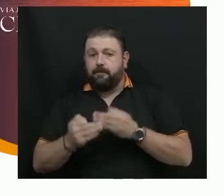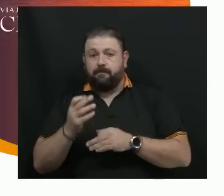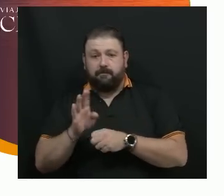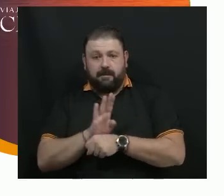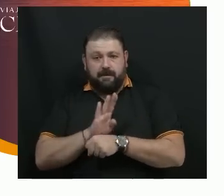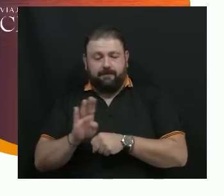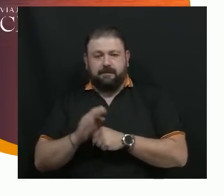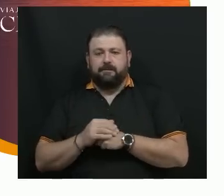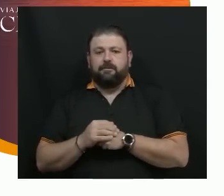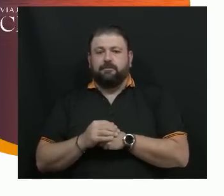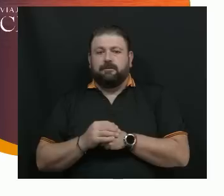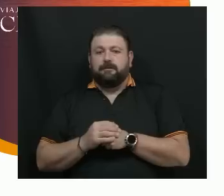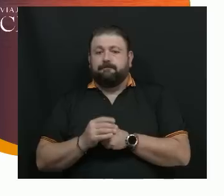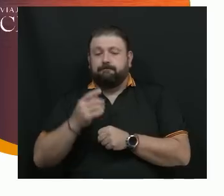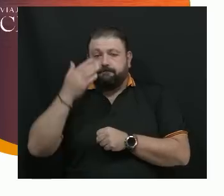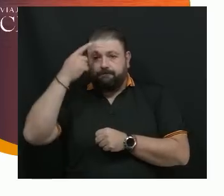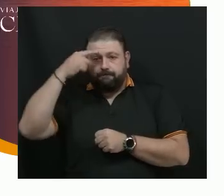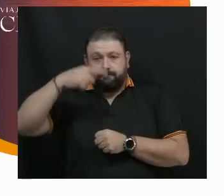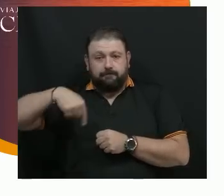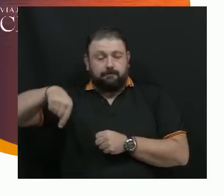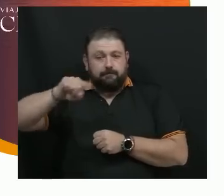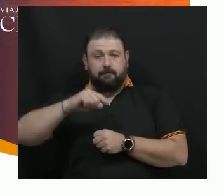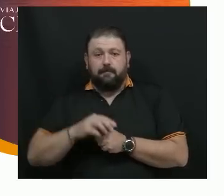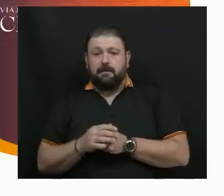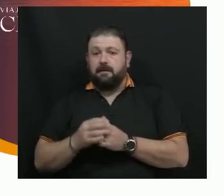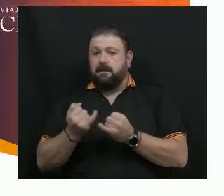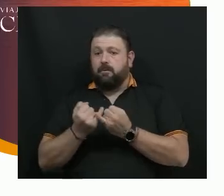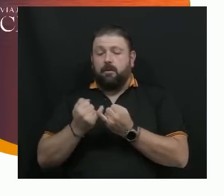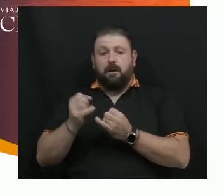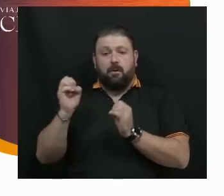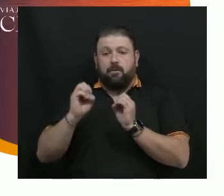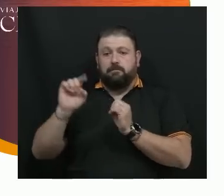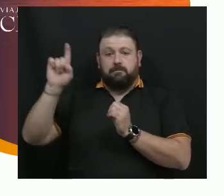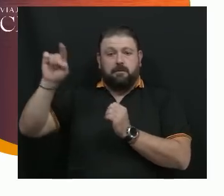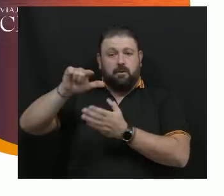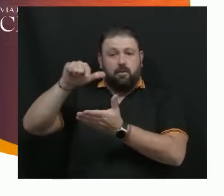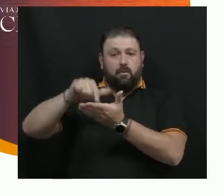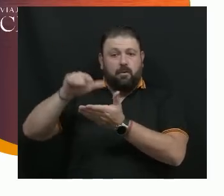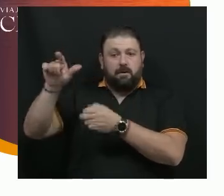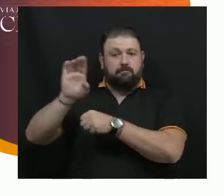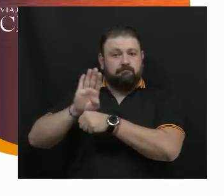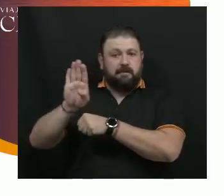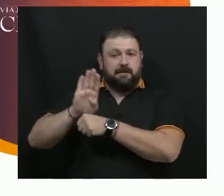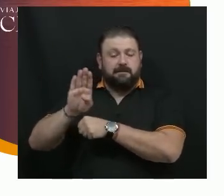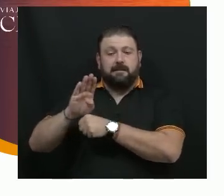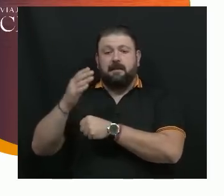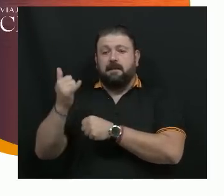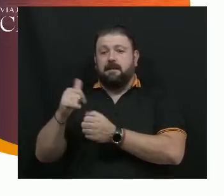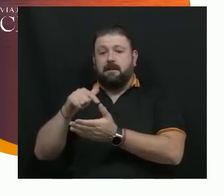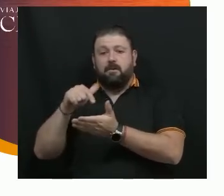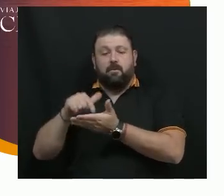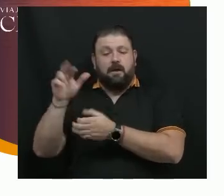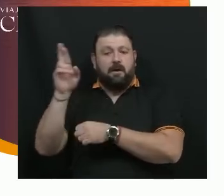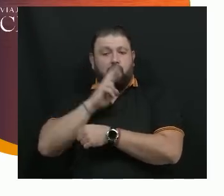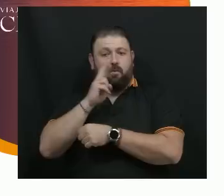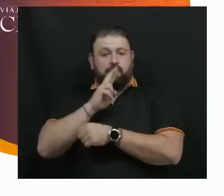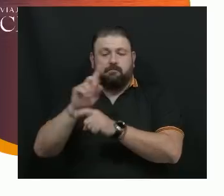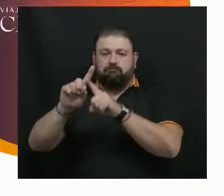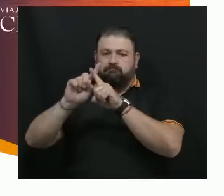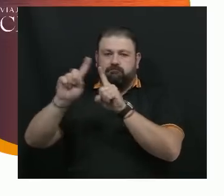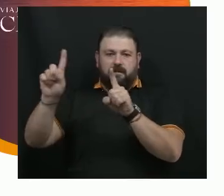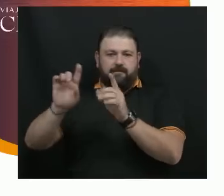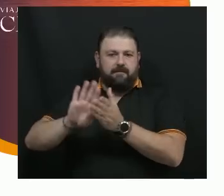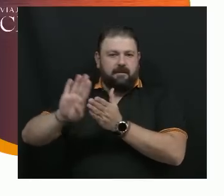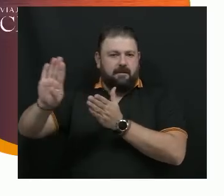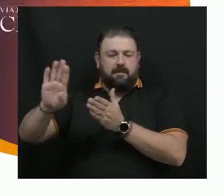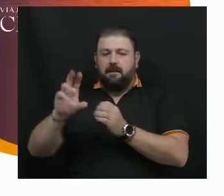este condicionante no aplica para Brasil ni para Rusia, ¿no? Ellos tienen el beneficio sin la necesidad de haber